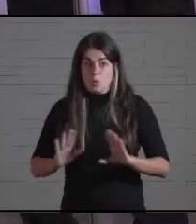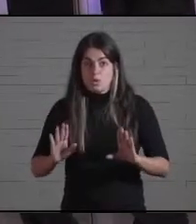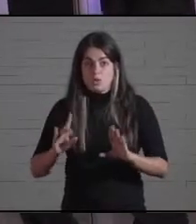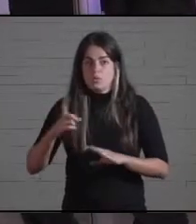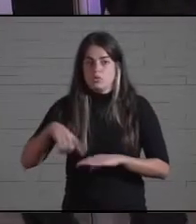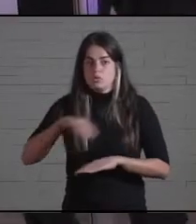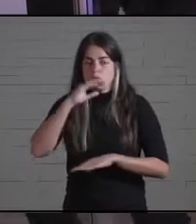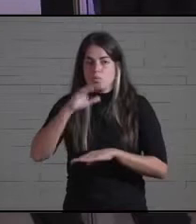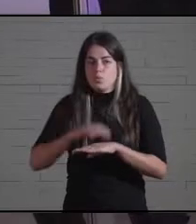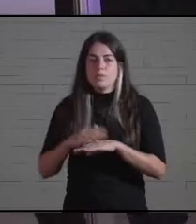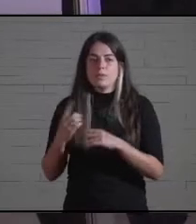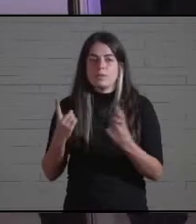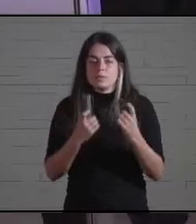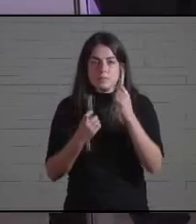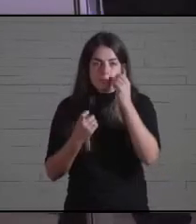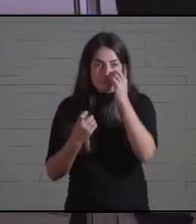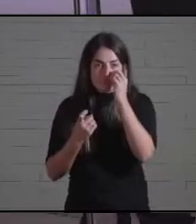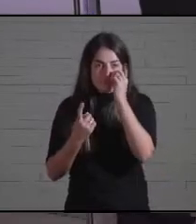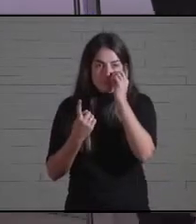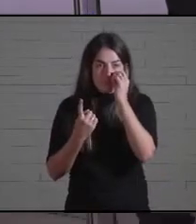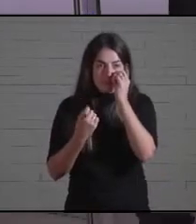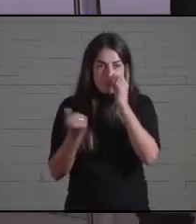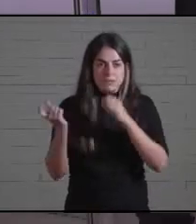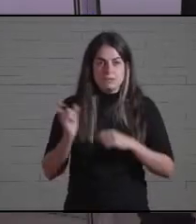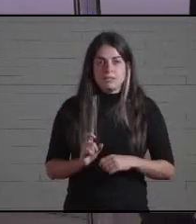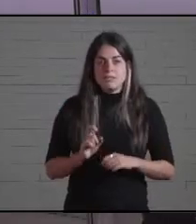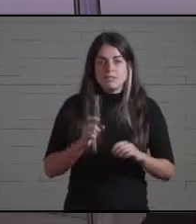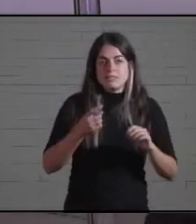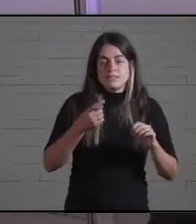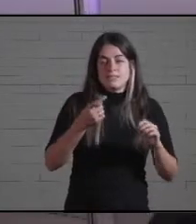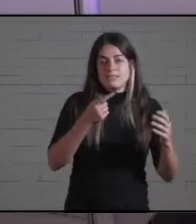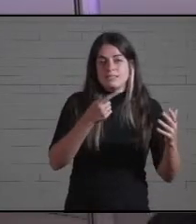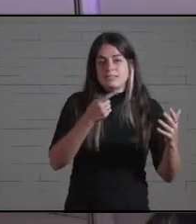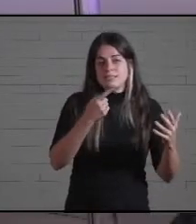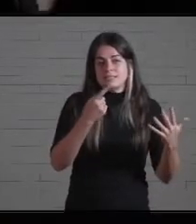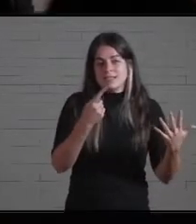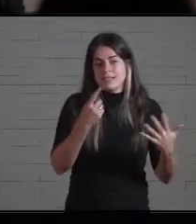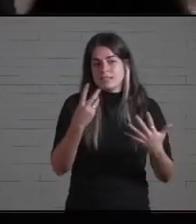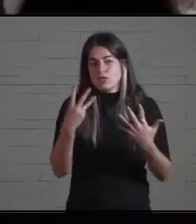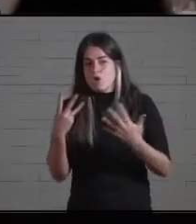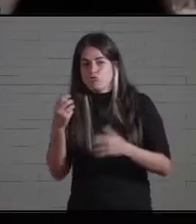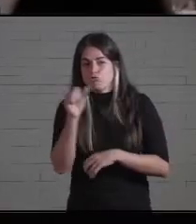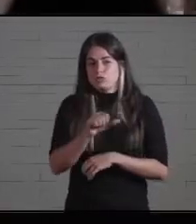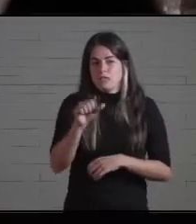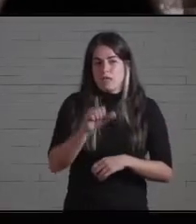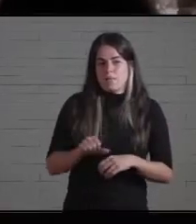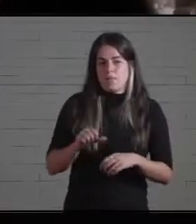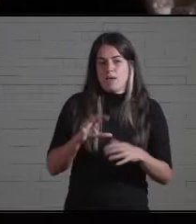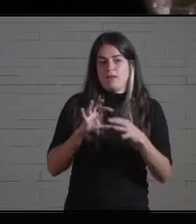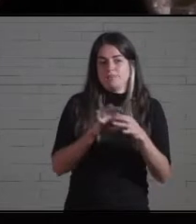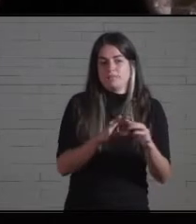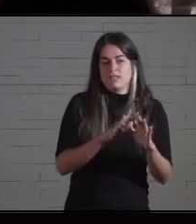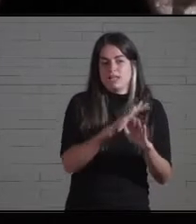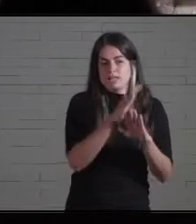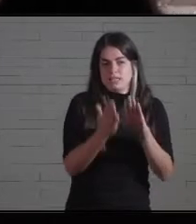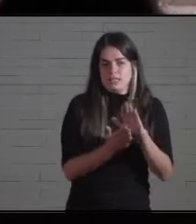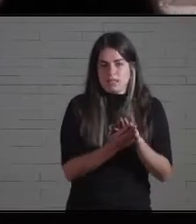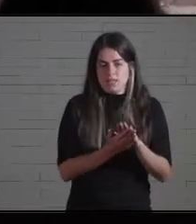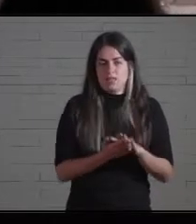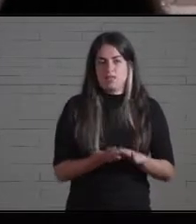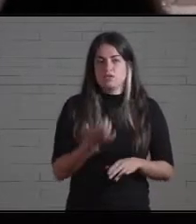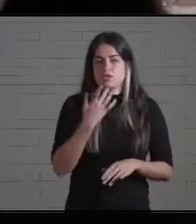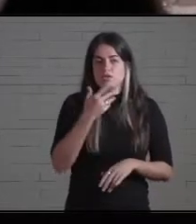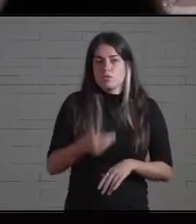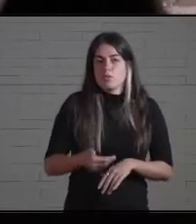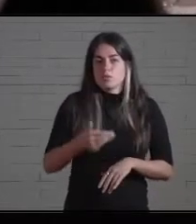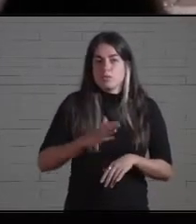ella, habría que remunerar entre 6 y 8 semanas de las excedencias. Es importante, para asegurar